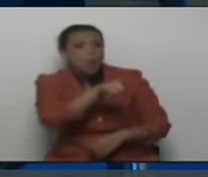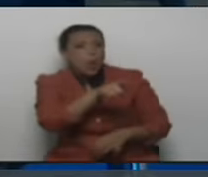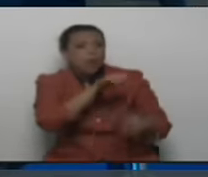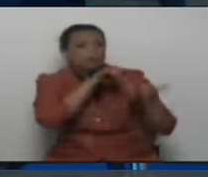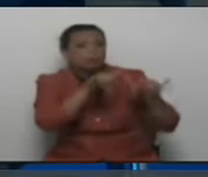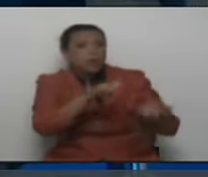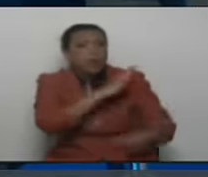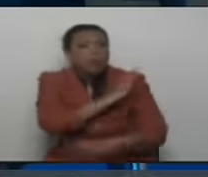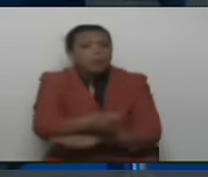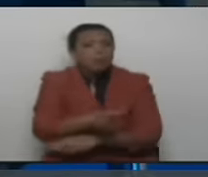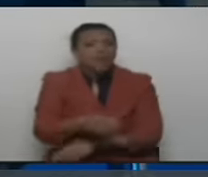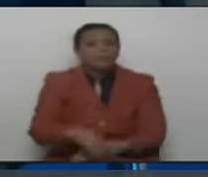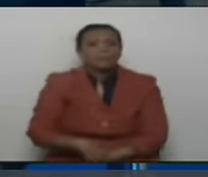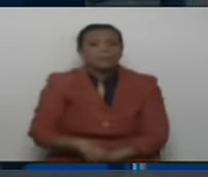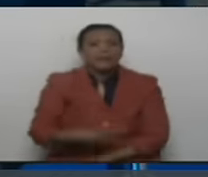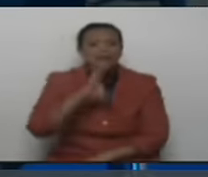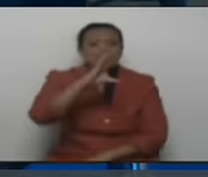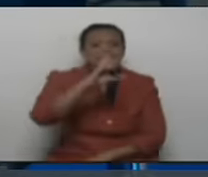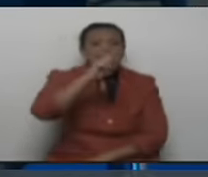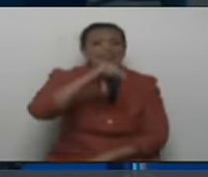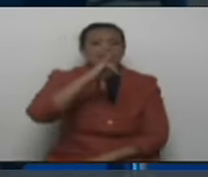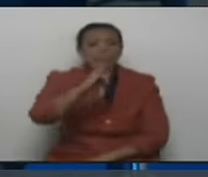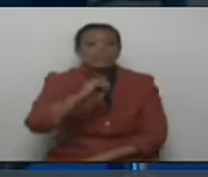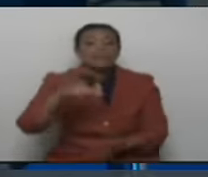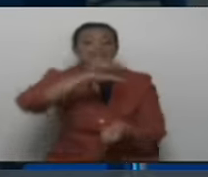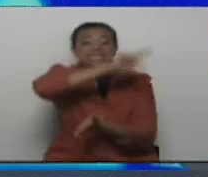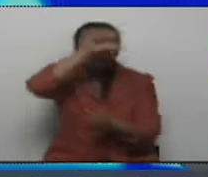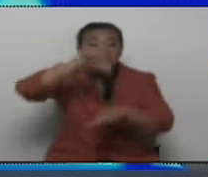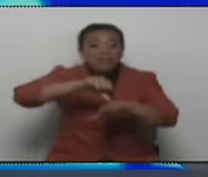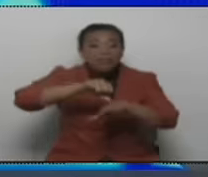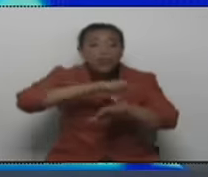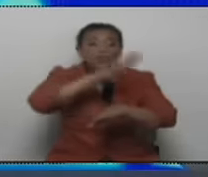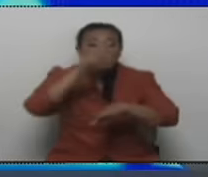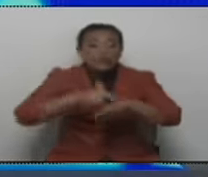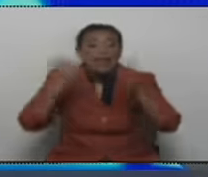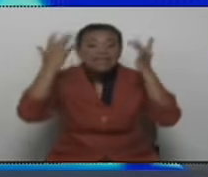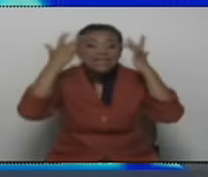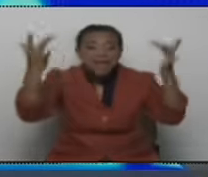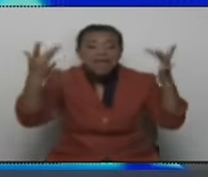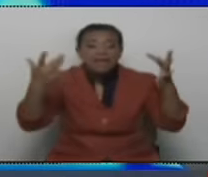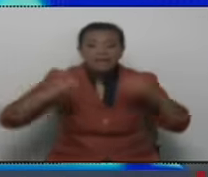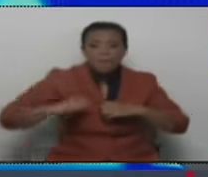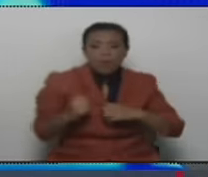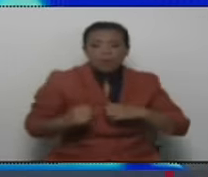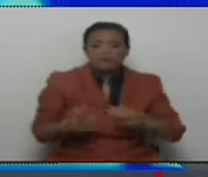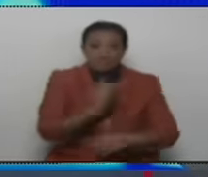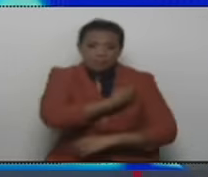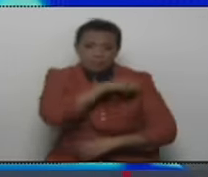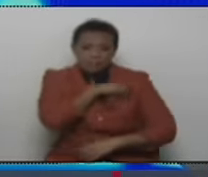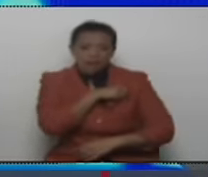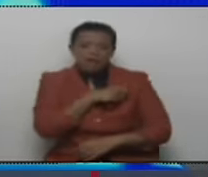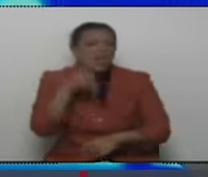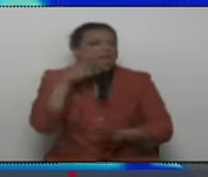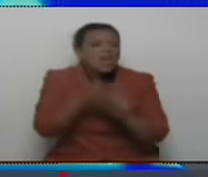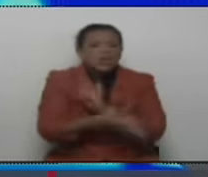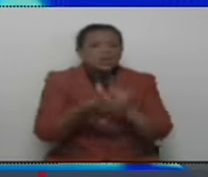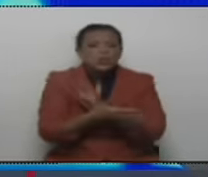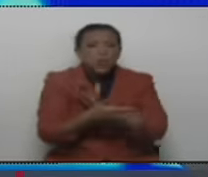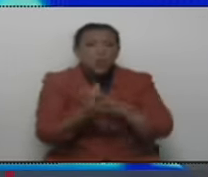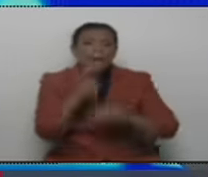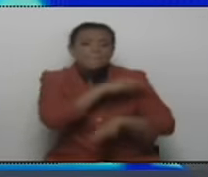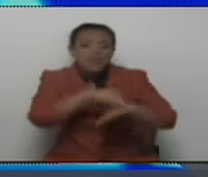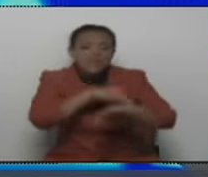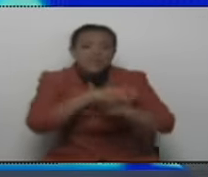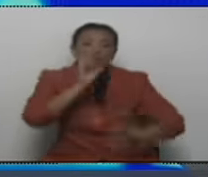contra Venezuela. ¿Qué es el CNI español? Es el Centro Nacional de Inteligencia de España. Eso está escrito al Ministerio